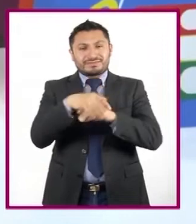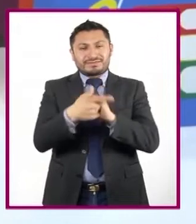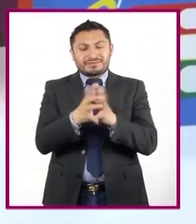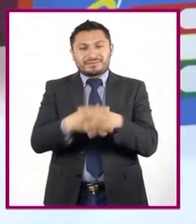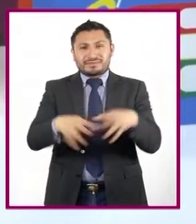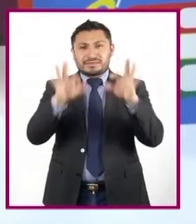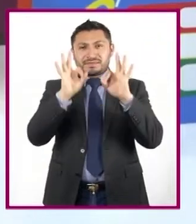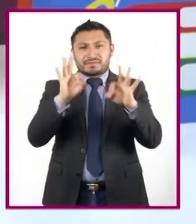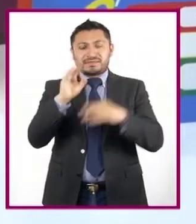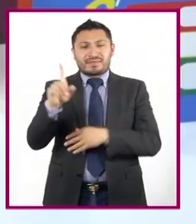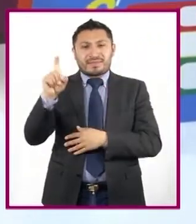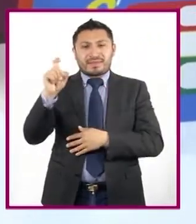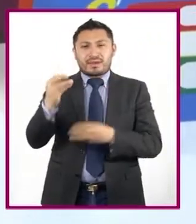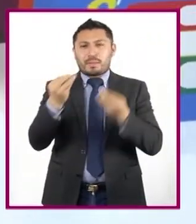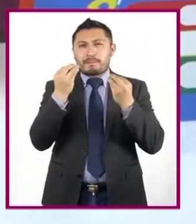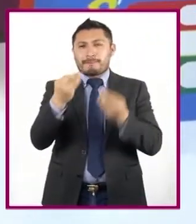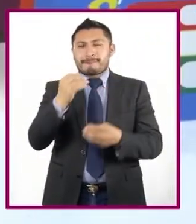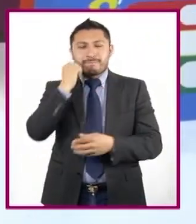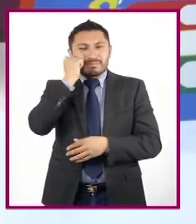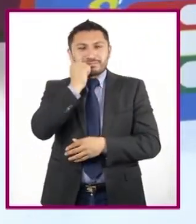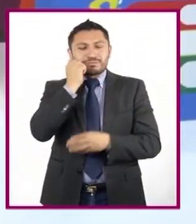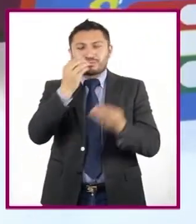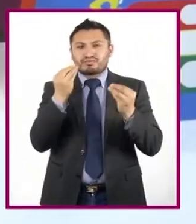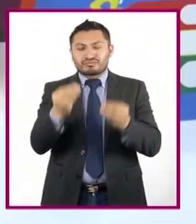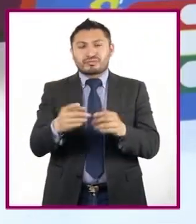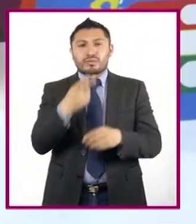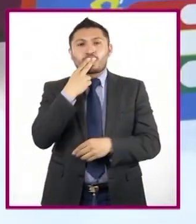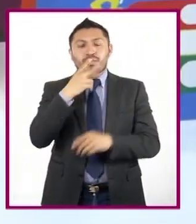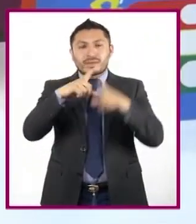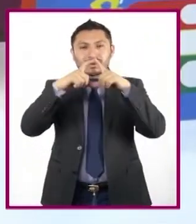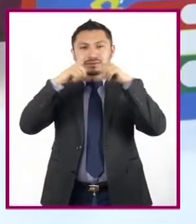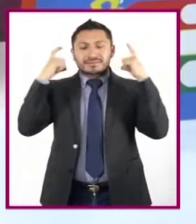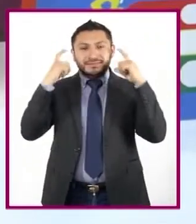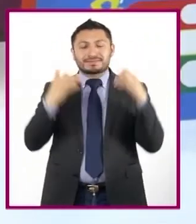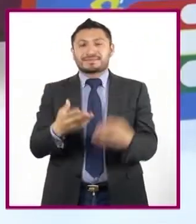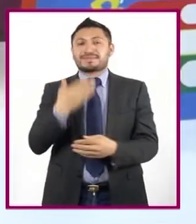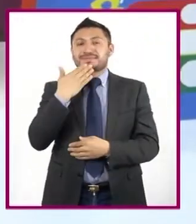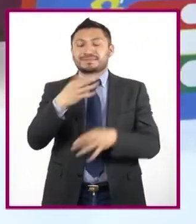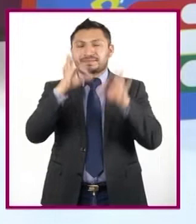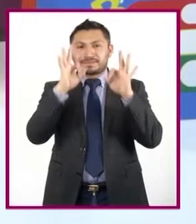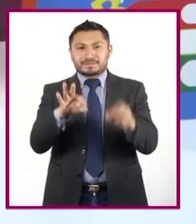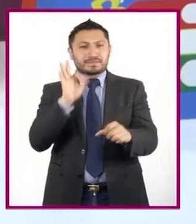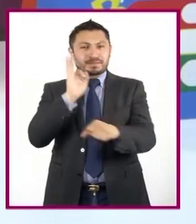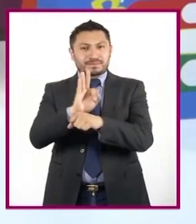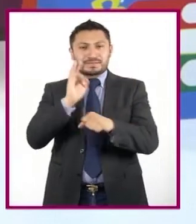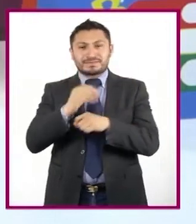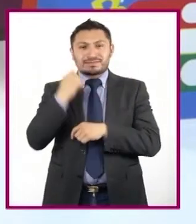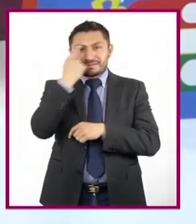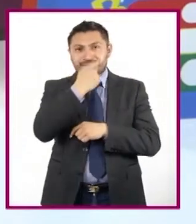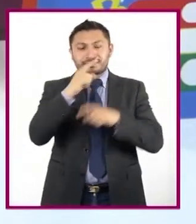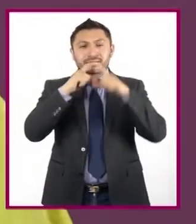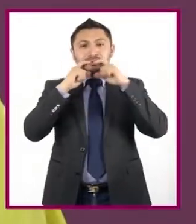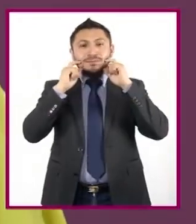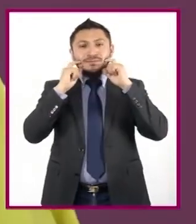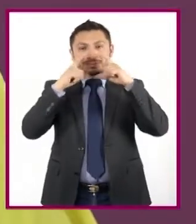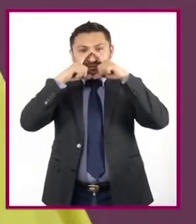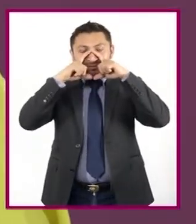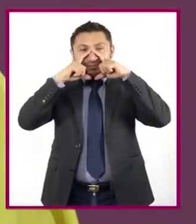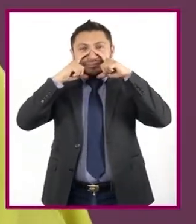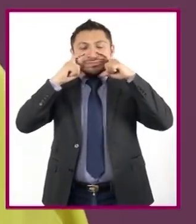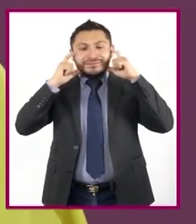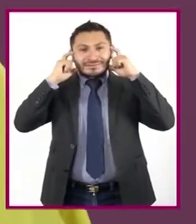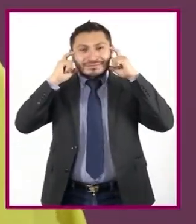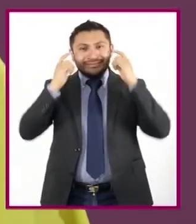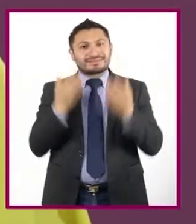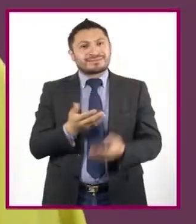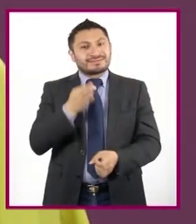con agua y abundante jabón, usando el cubrebocas adecuadamente de forma que cubra nariz y boca. Es